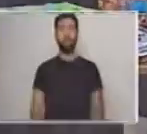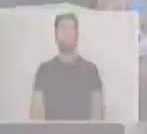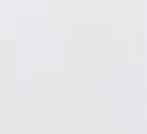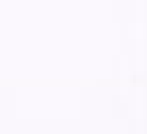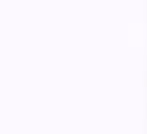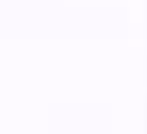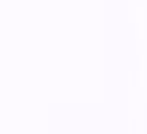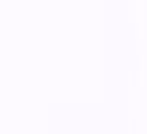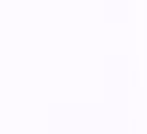¡Gracias!